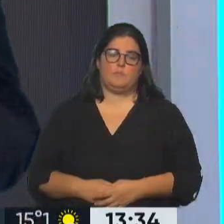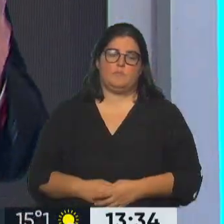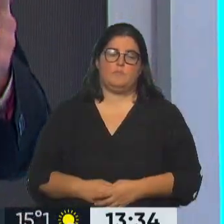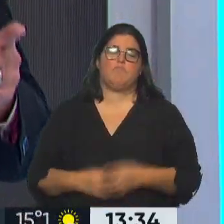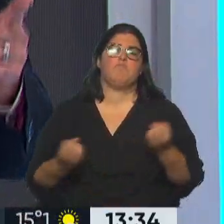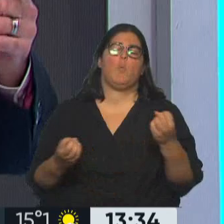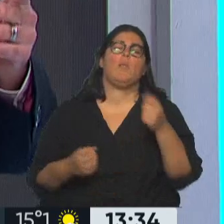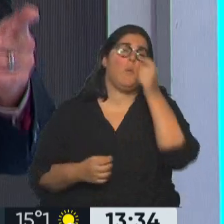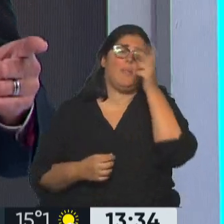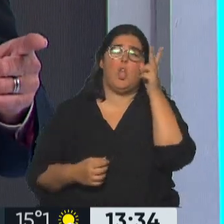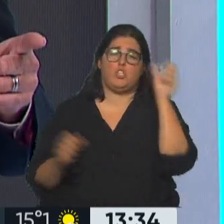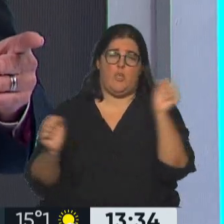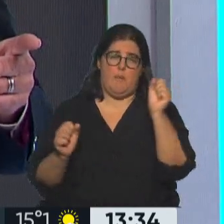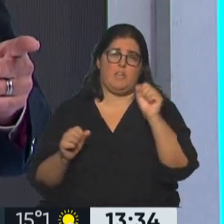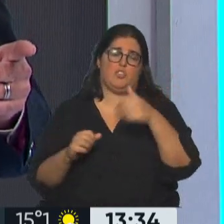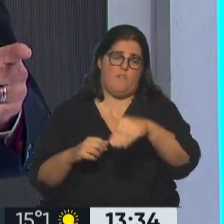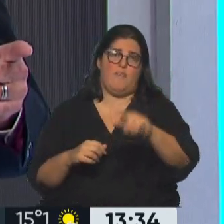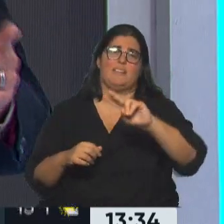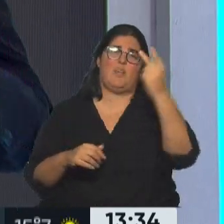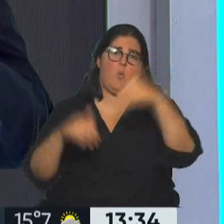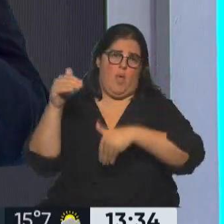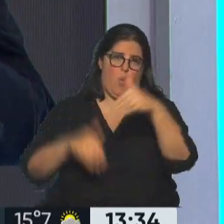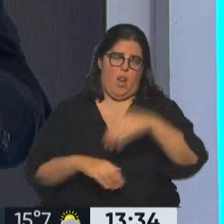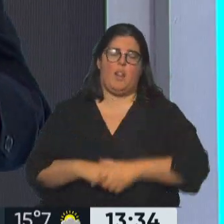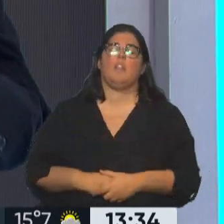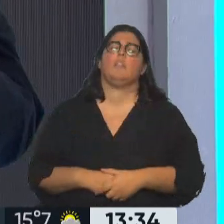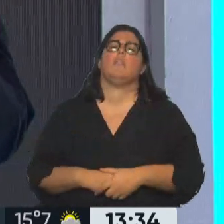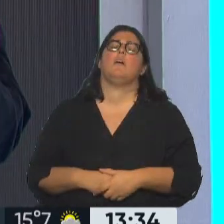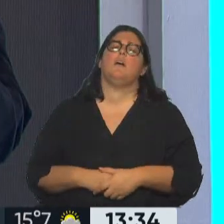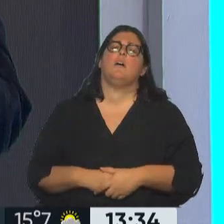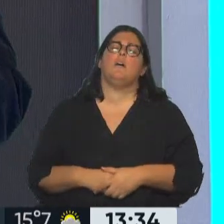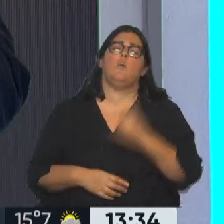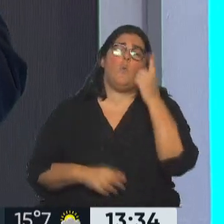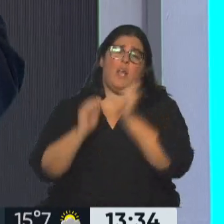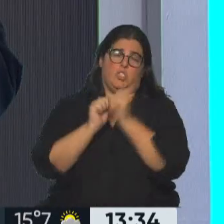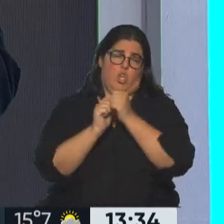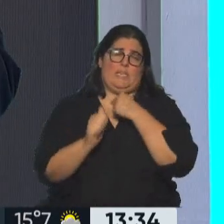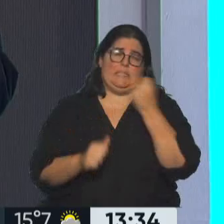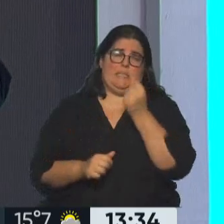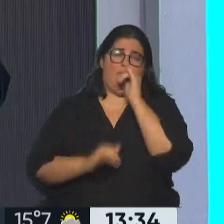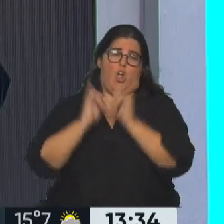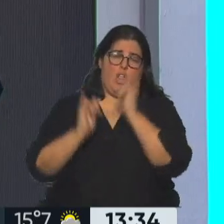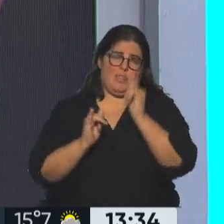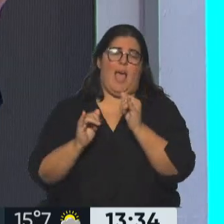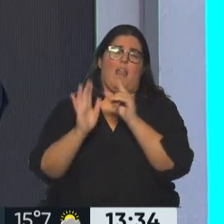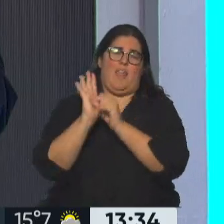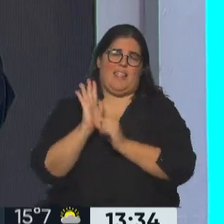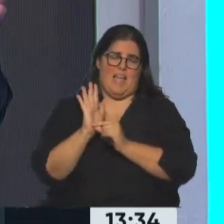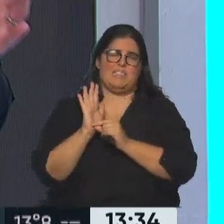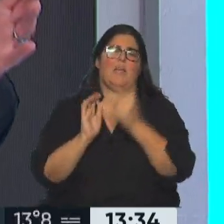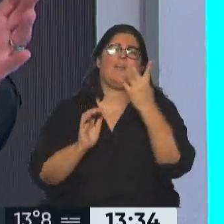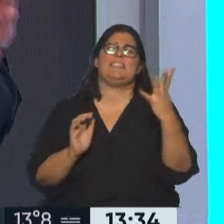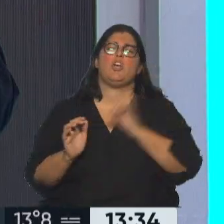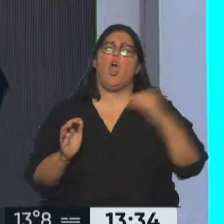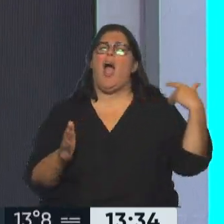Bien, 28 de mayo, segunda vuelta electoral. Bueno, hay una historia que queremos contarles, queremos detallarla. Son 25 años de historia